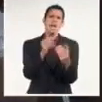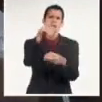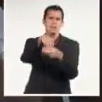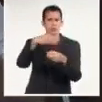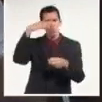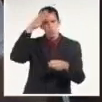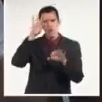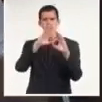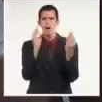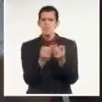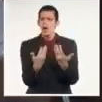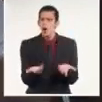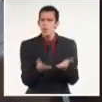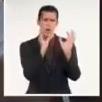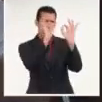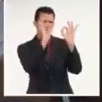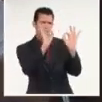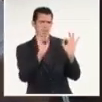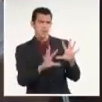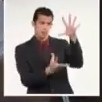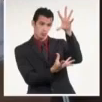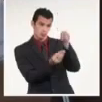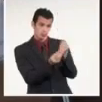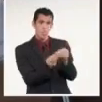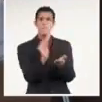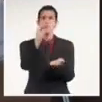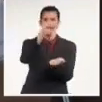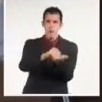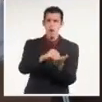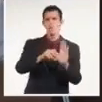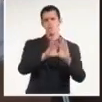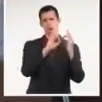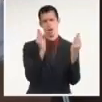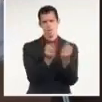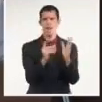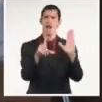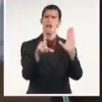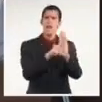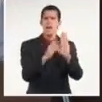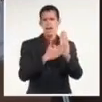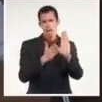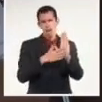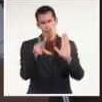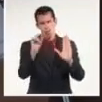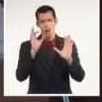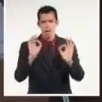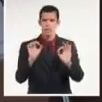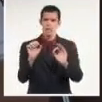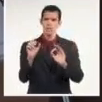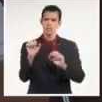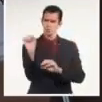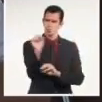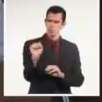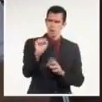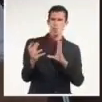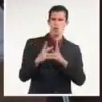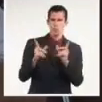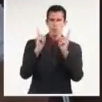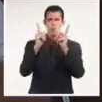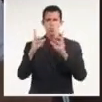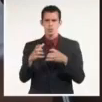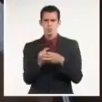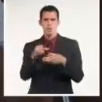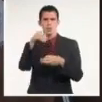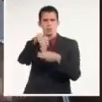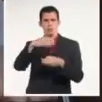una variable importante de nuestra democracia socialista, que también es resultado de la contribución, de la